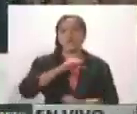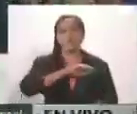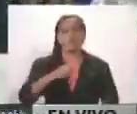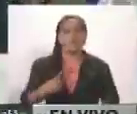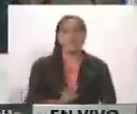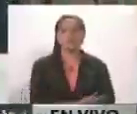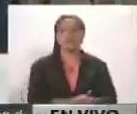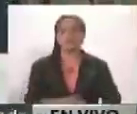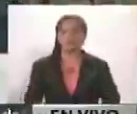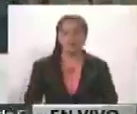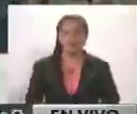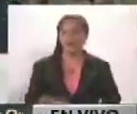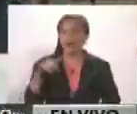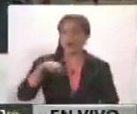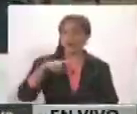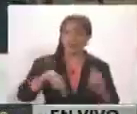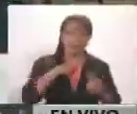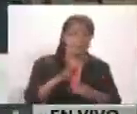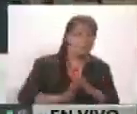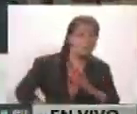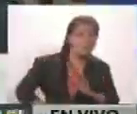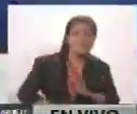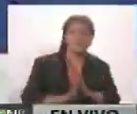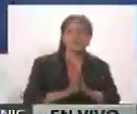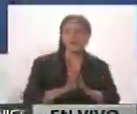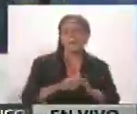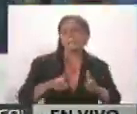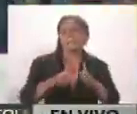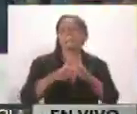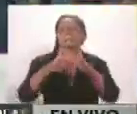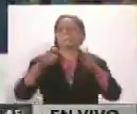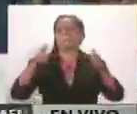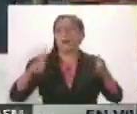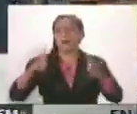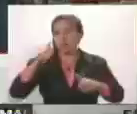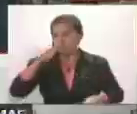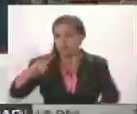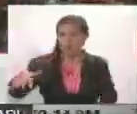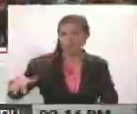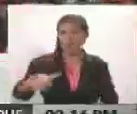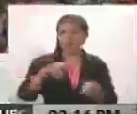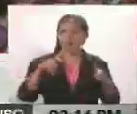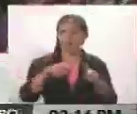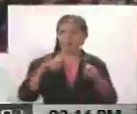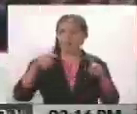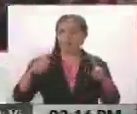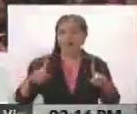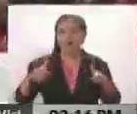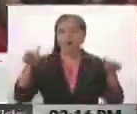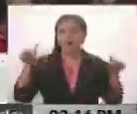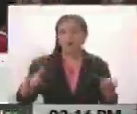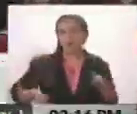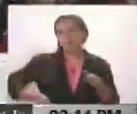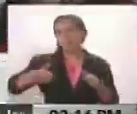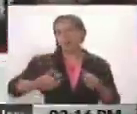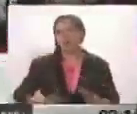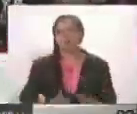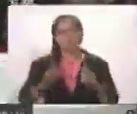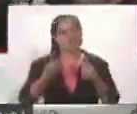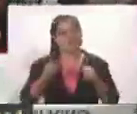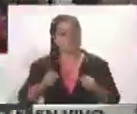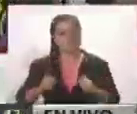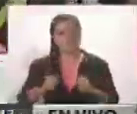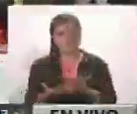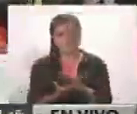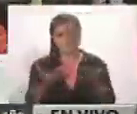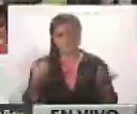Esta revolución se levantará con más pueblo. Esta revolución se levantará con más vida.